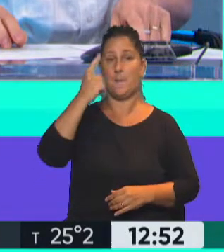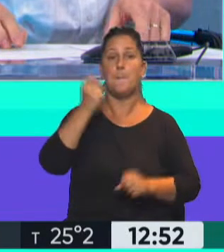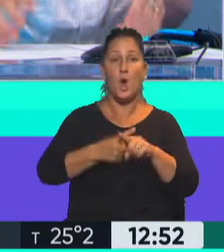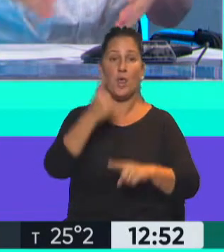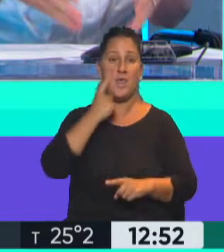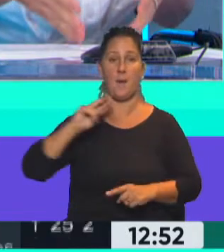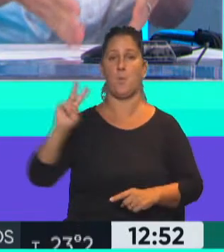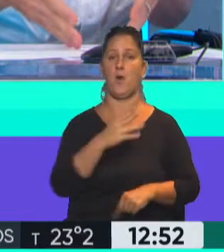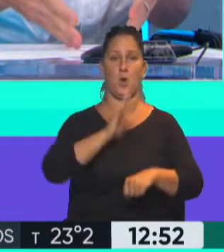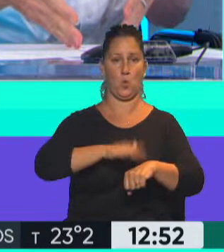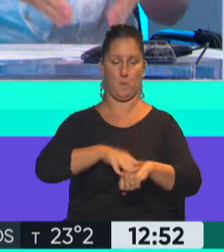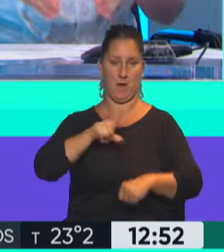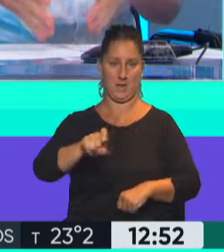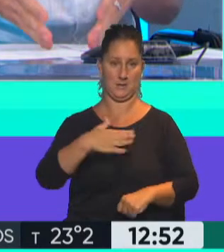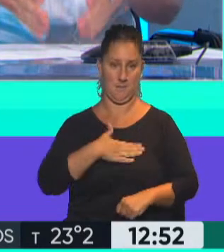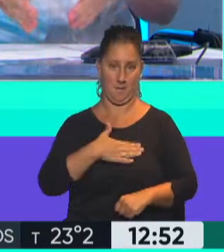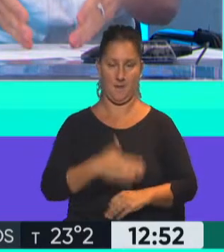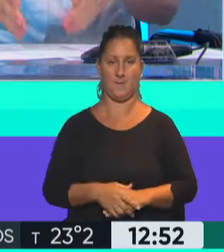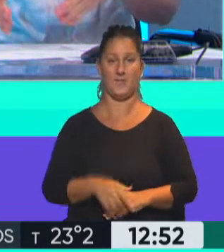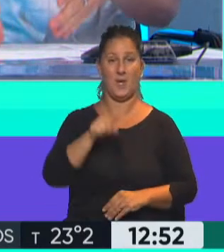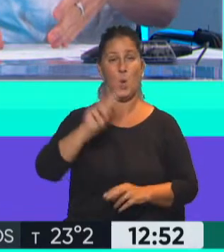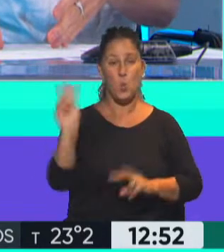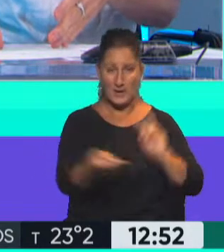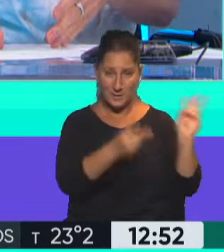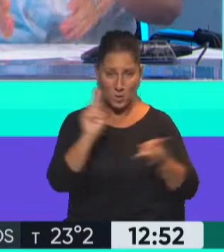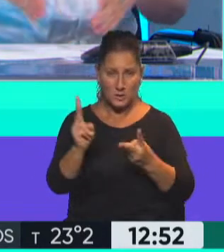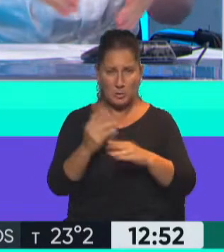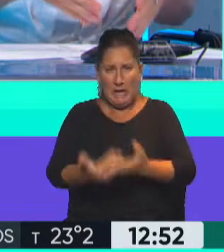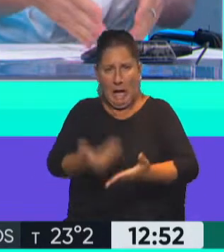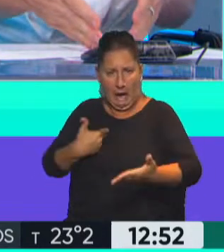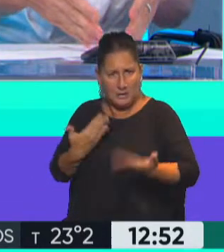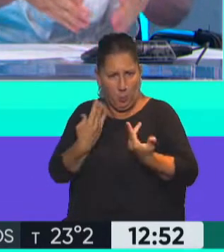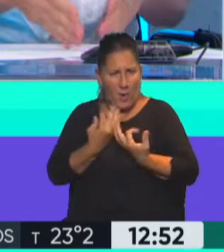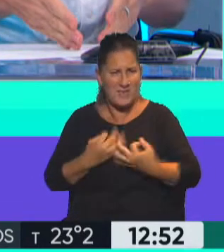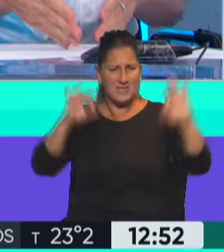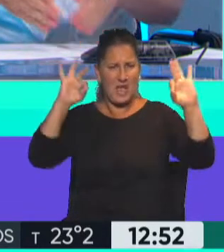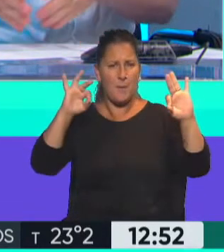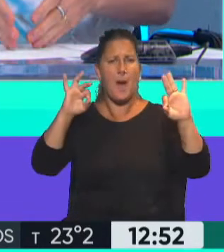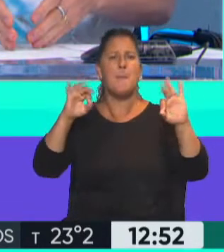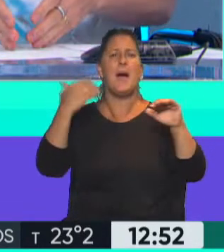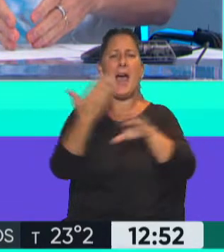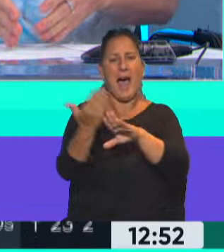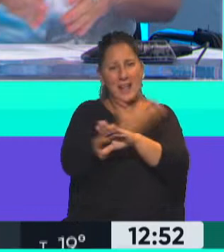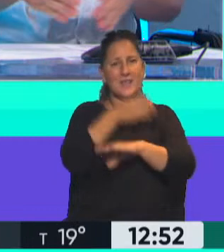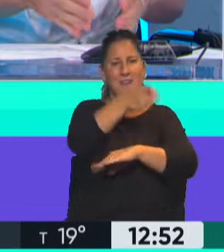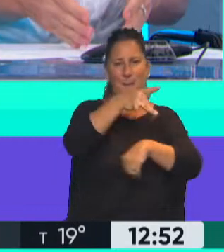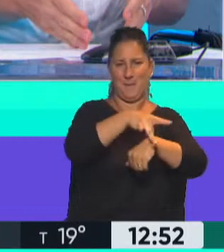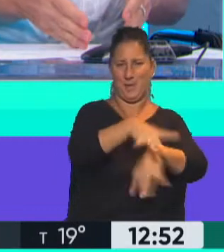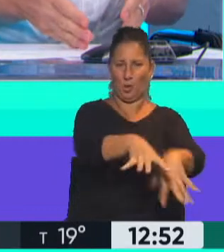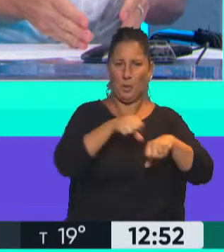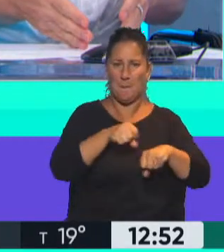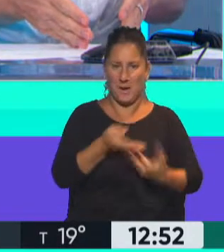de estas muertes muchísimas podrían evitarse si se llegara a un diagnóstico precoz y esto